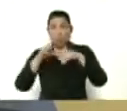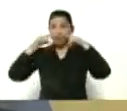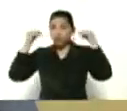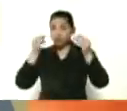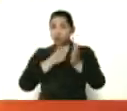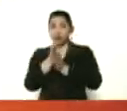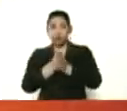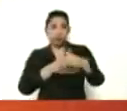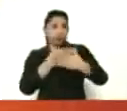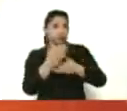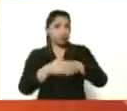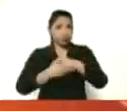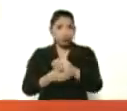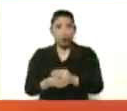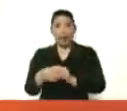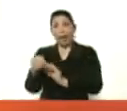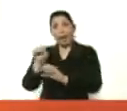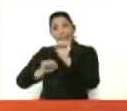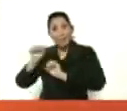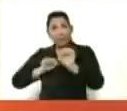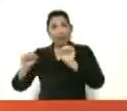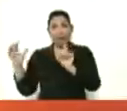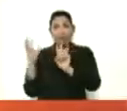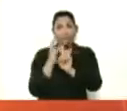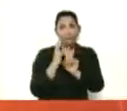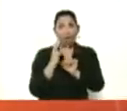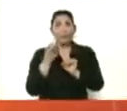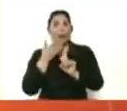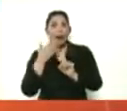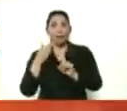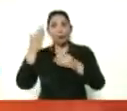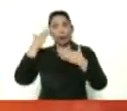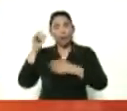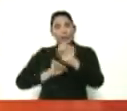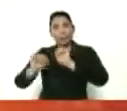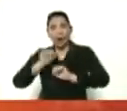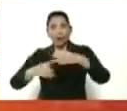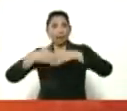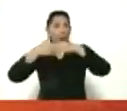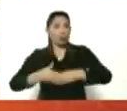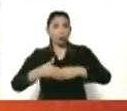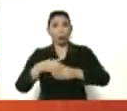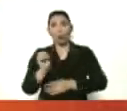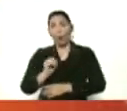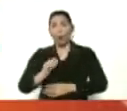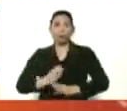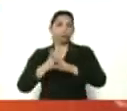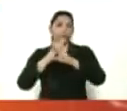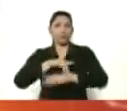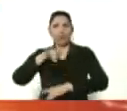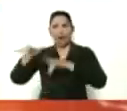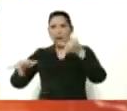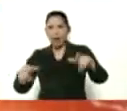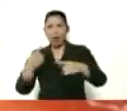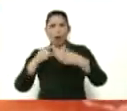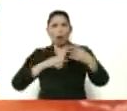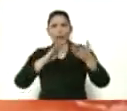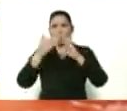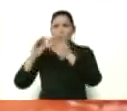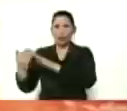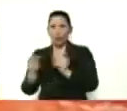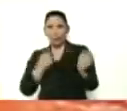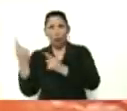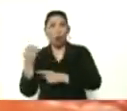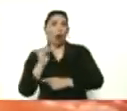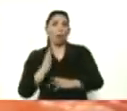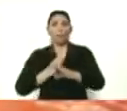con frecuencia, evitar aglomeraciones, eliminar el saludo de beso o mano, cancelar o posponer viajes fuera de la comunidad o de la ciudad,